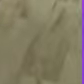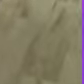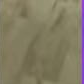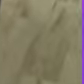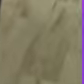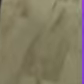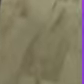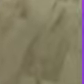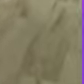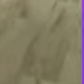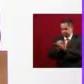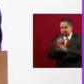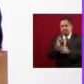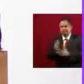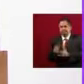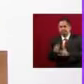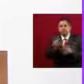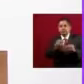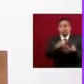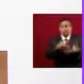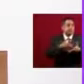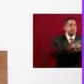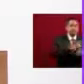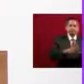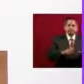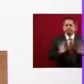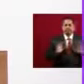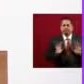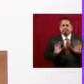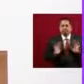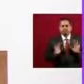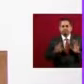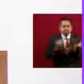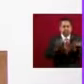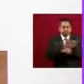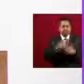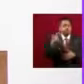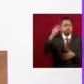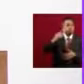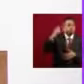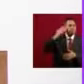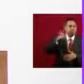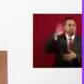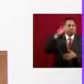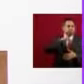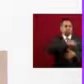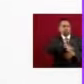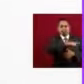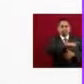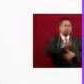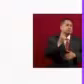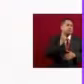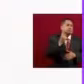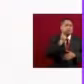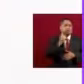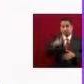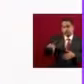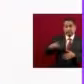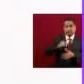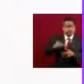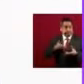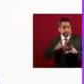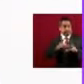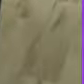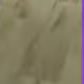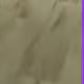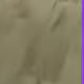salud. En su informe más reciente en el Palacio Nacional, el presidente dijo que se va a garantizar lo más pronto posible el derecho a la salud y